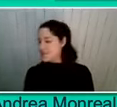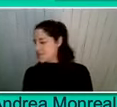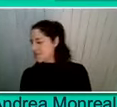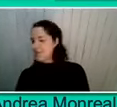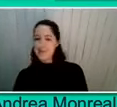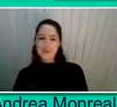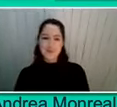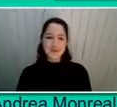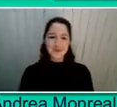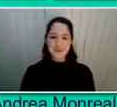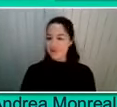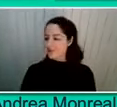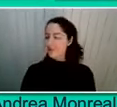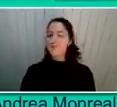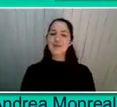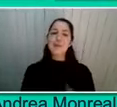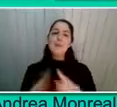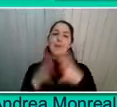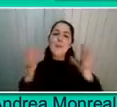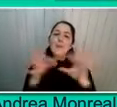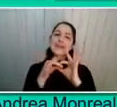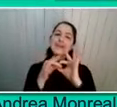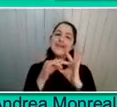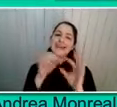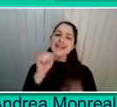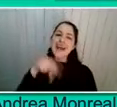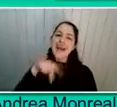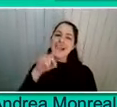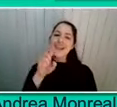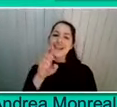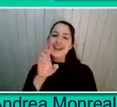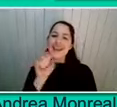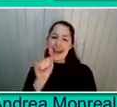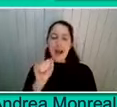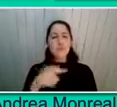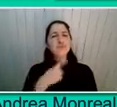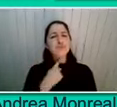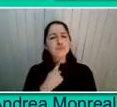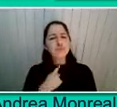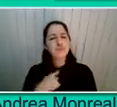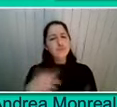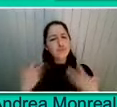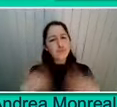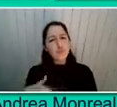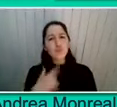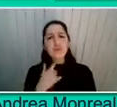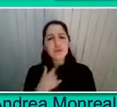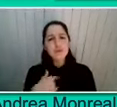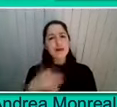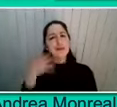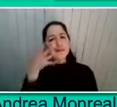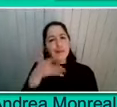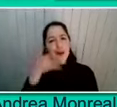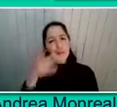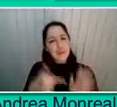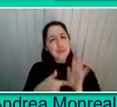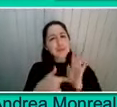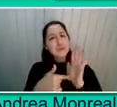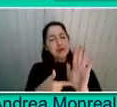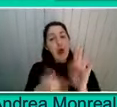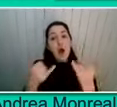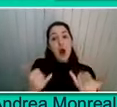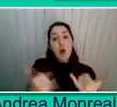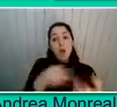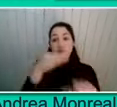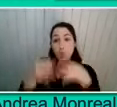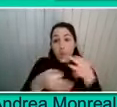Muchas gracias, Andrea, por esta interesantísima exposición. A continuación, vamos a conversar un poquito con el público a